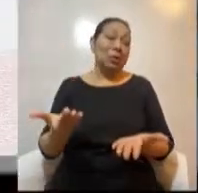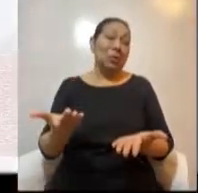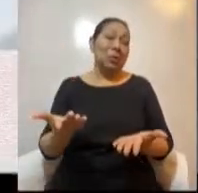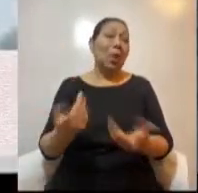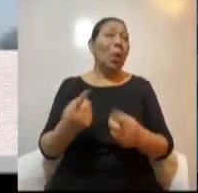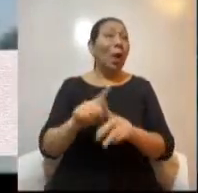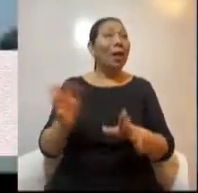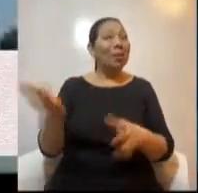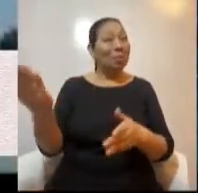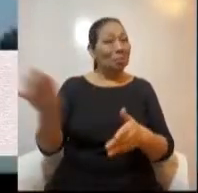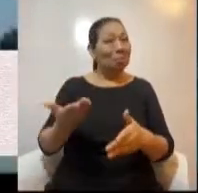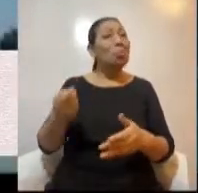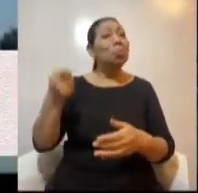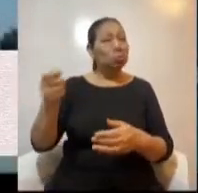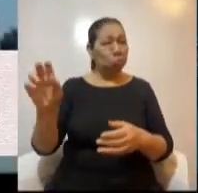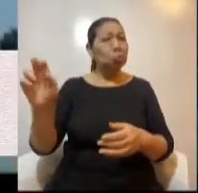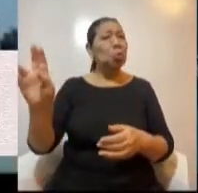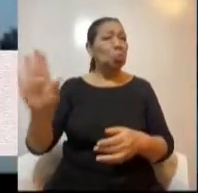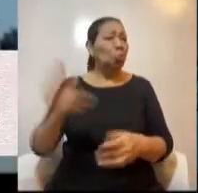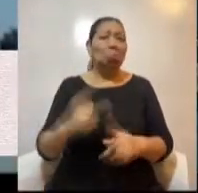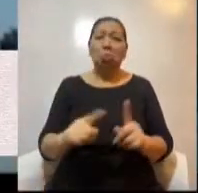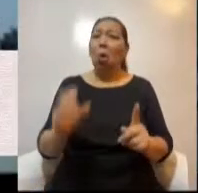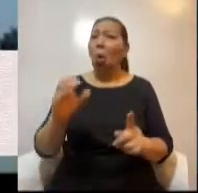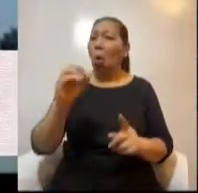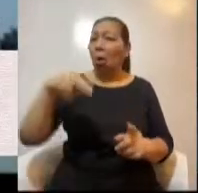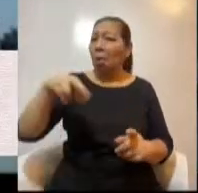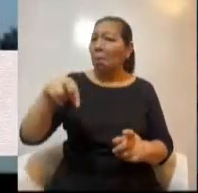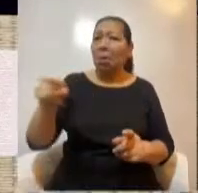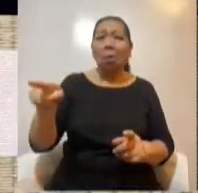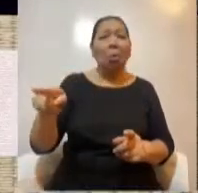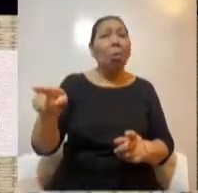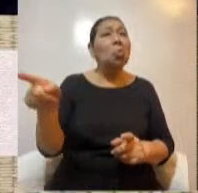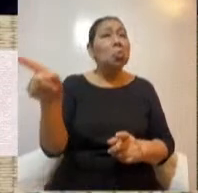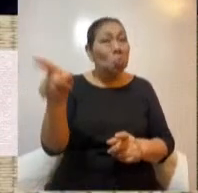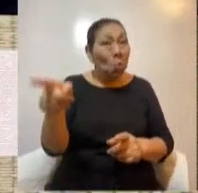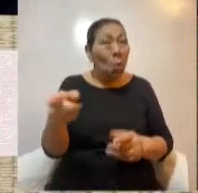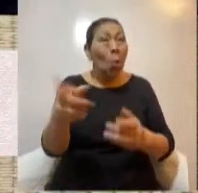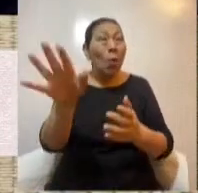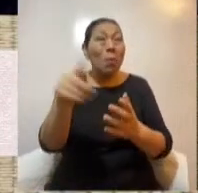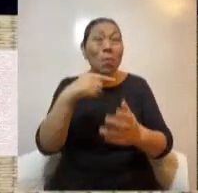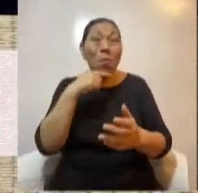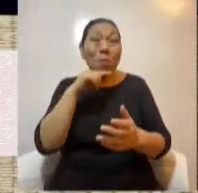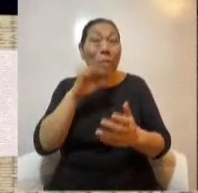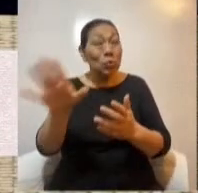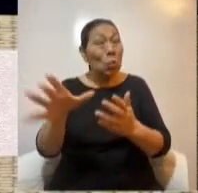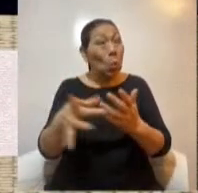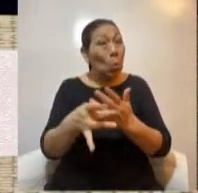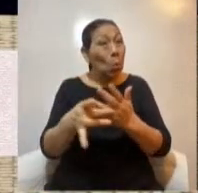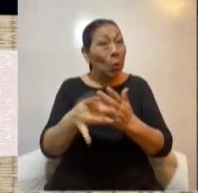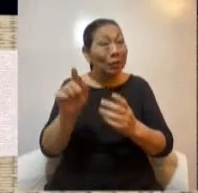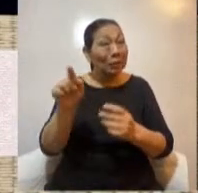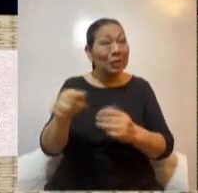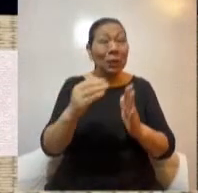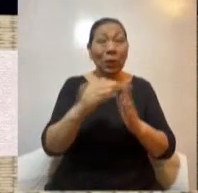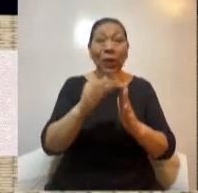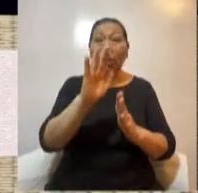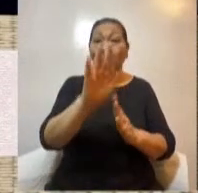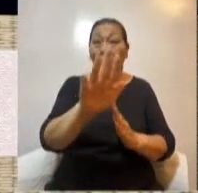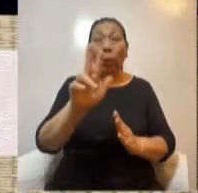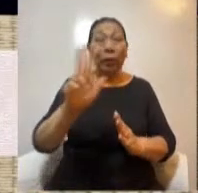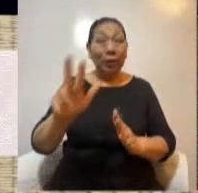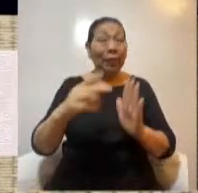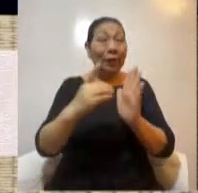momento de formular su solicitud una pensión de jubilación y por tanto la ONP consideró que no se encontraba bajo los alcances del